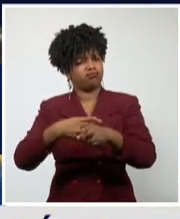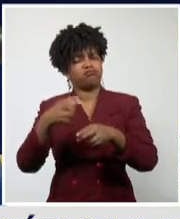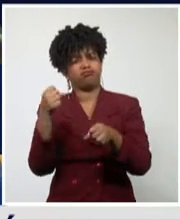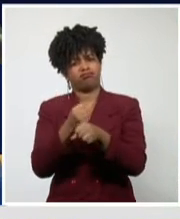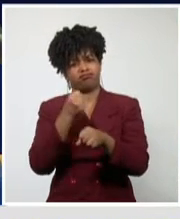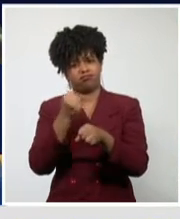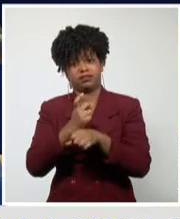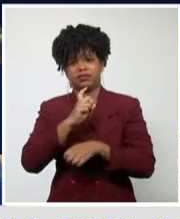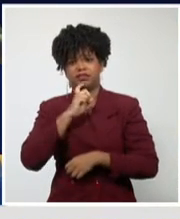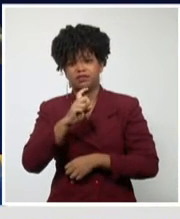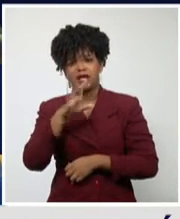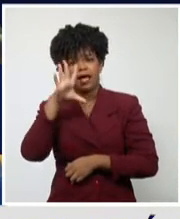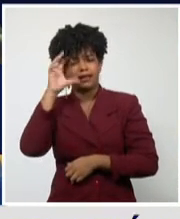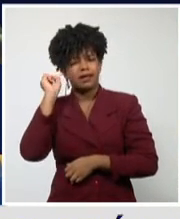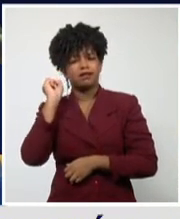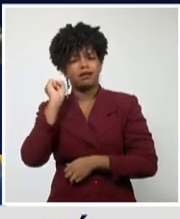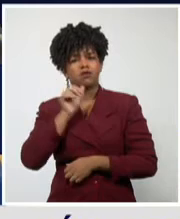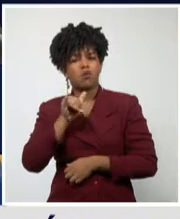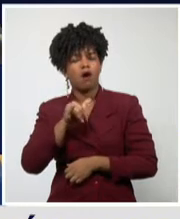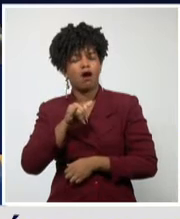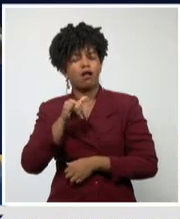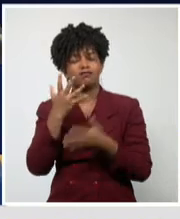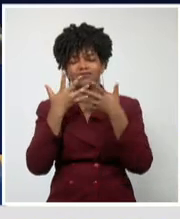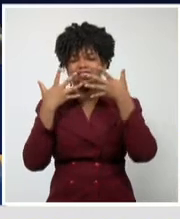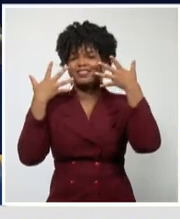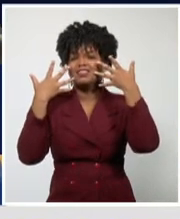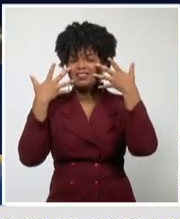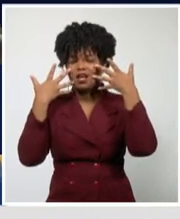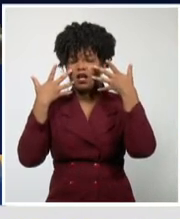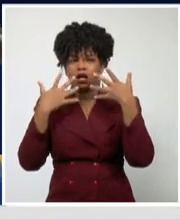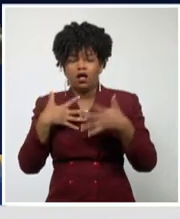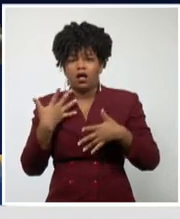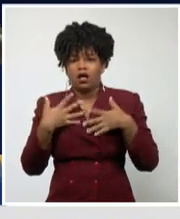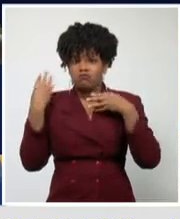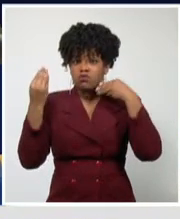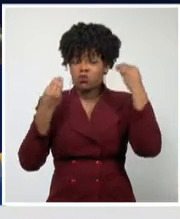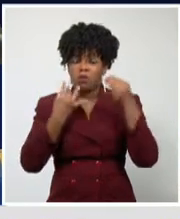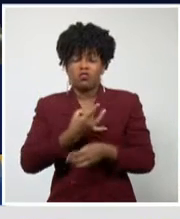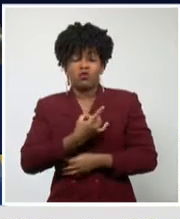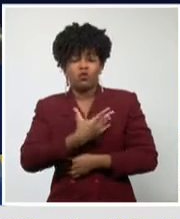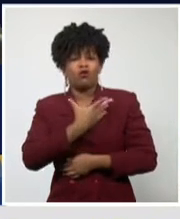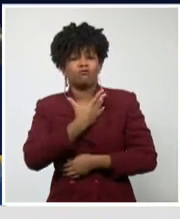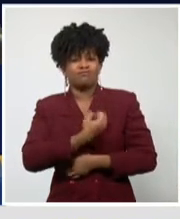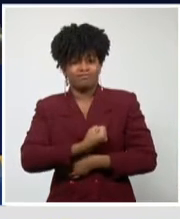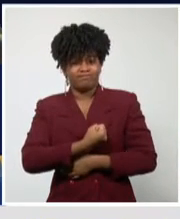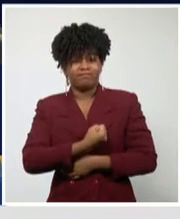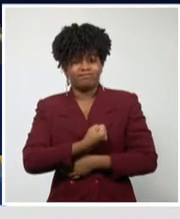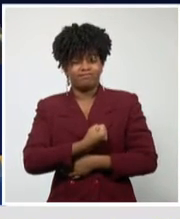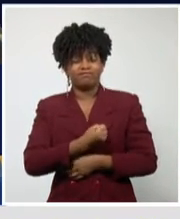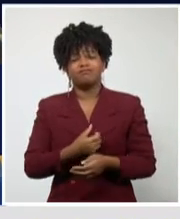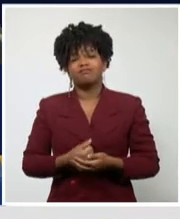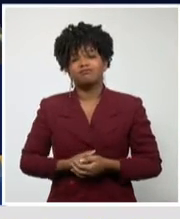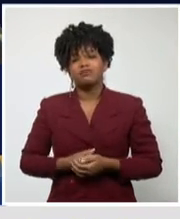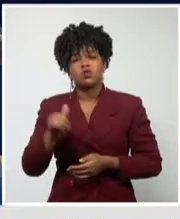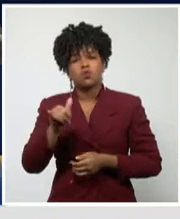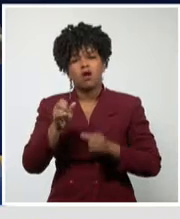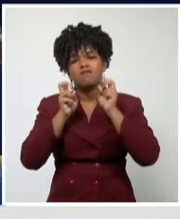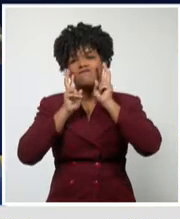Entienden de esperanza y valor, alegría y desesperación, dolor y sufrimiento, así como de vida y de